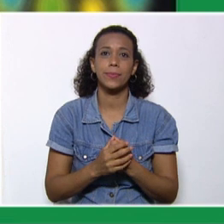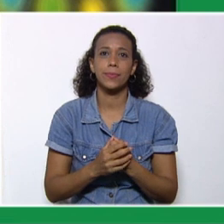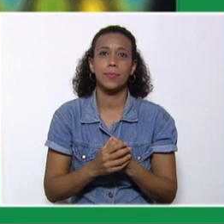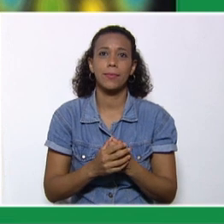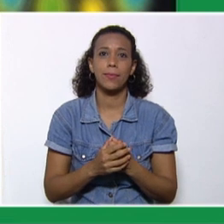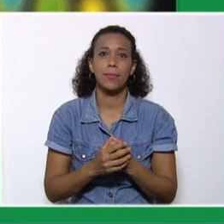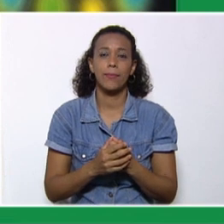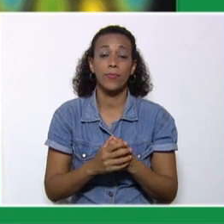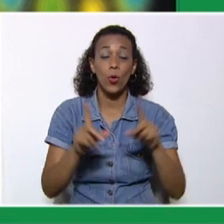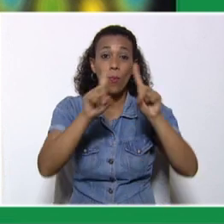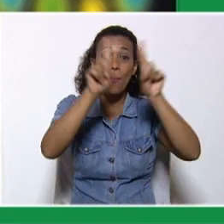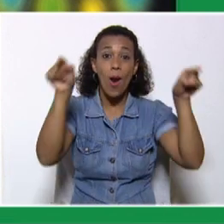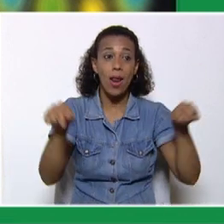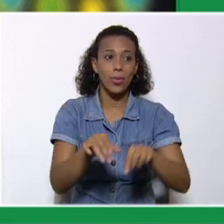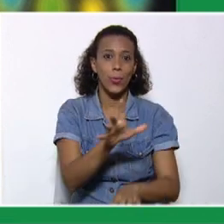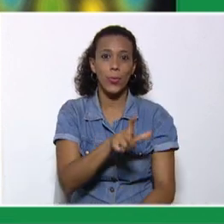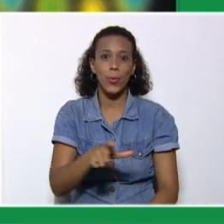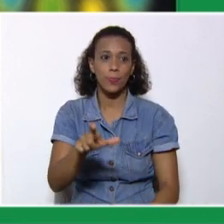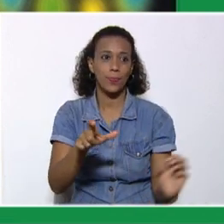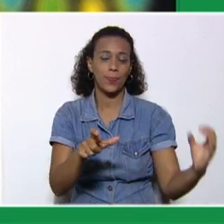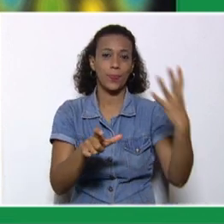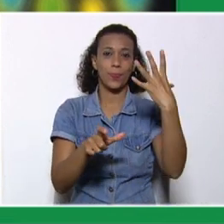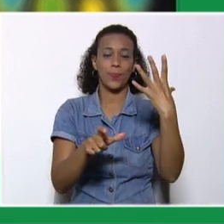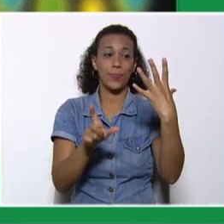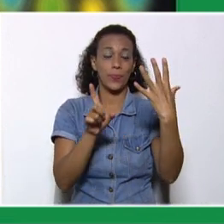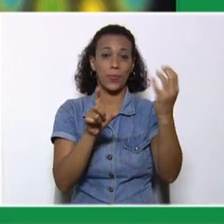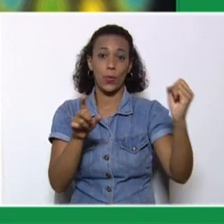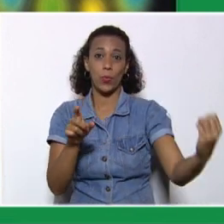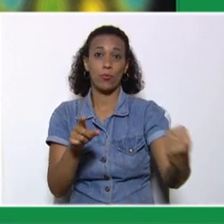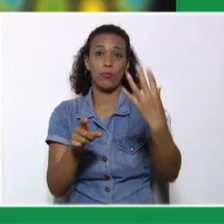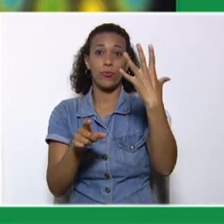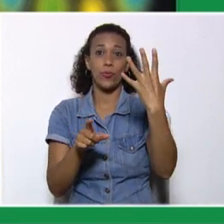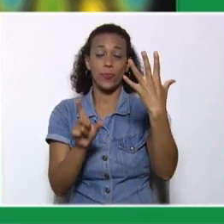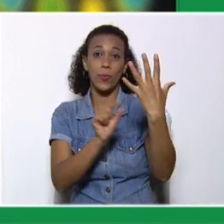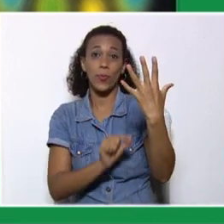Nos dirigimos al escritorio donde nosotros